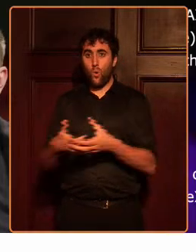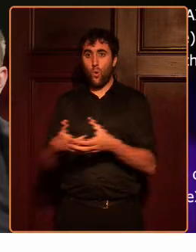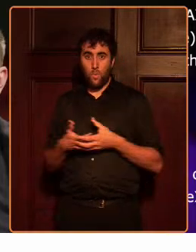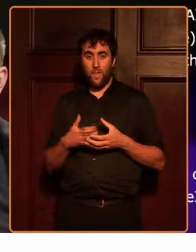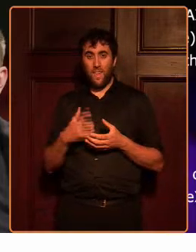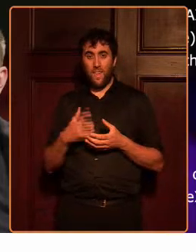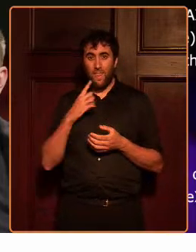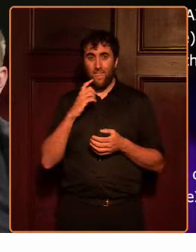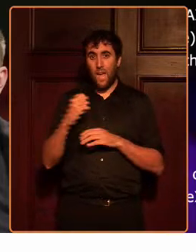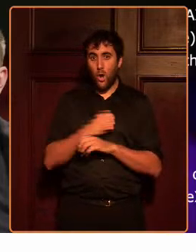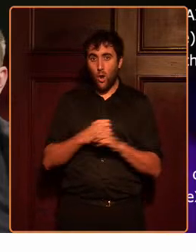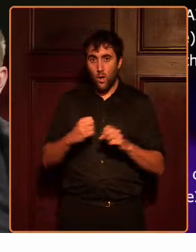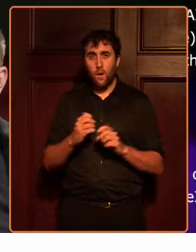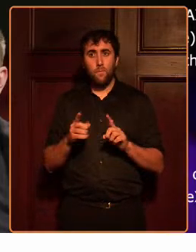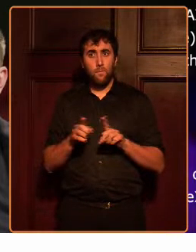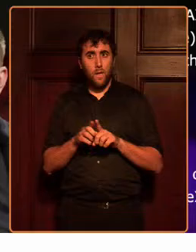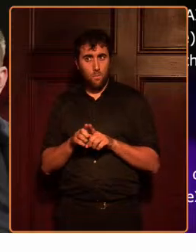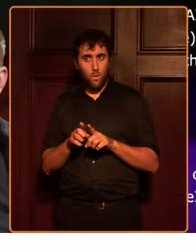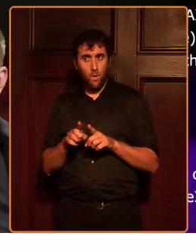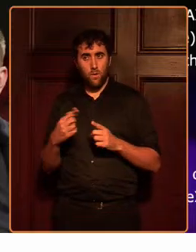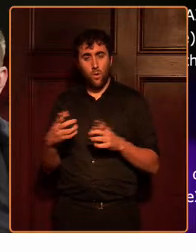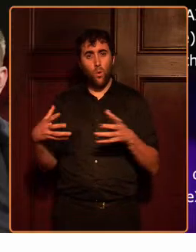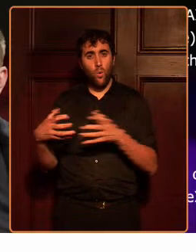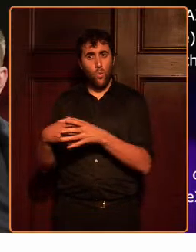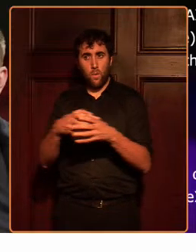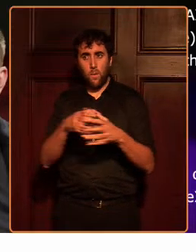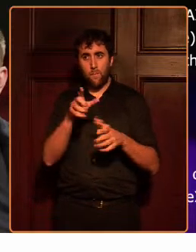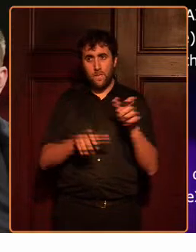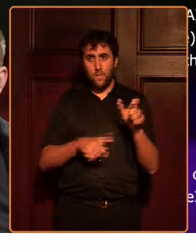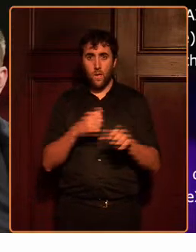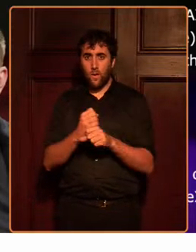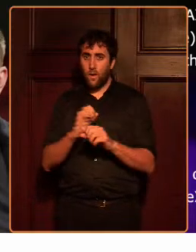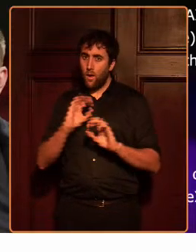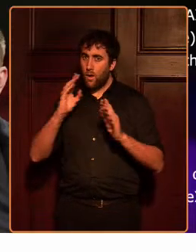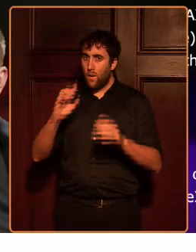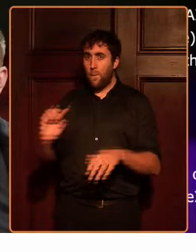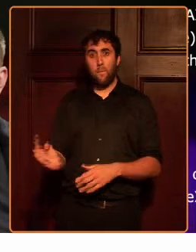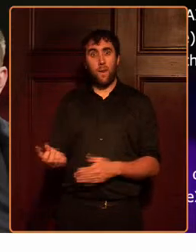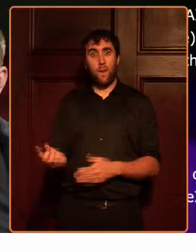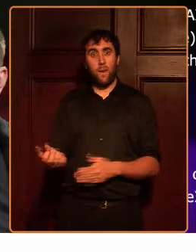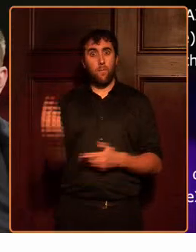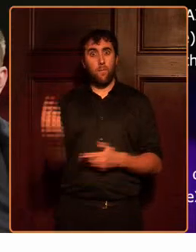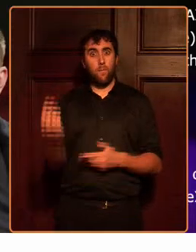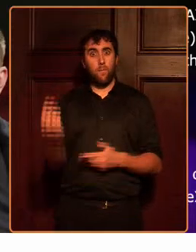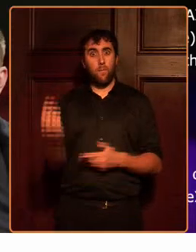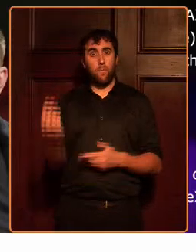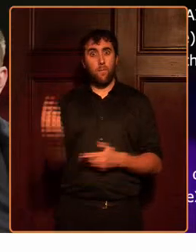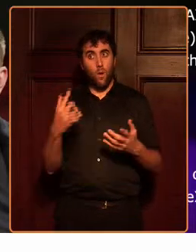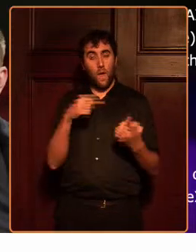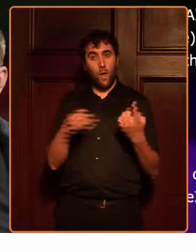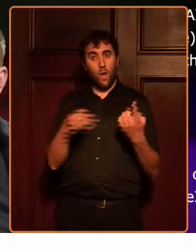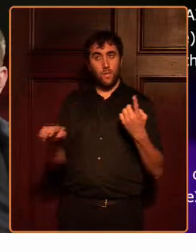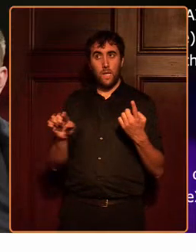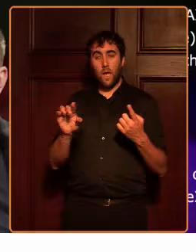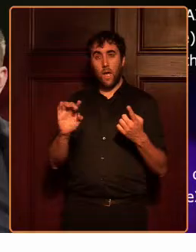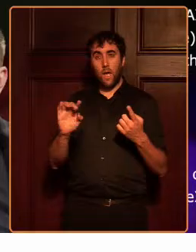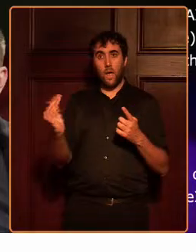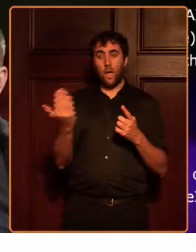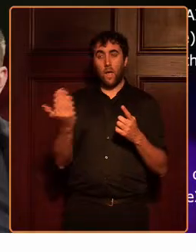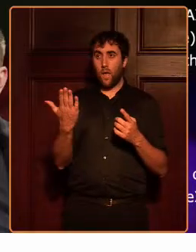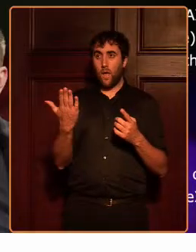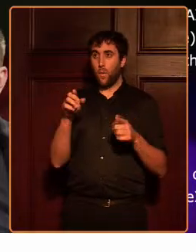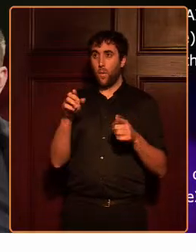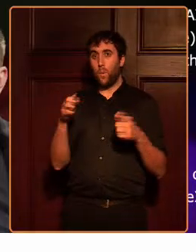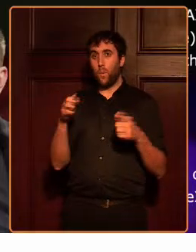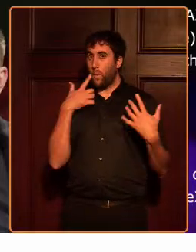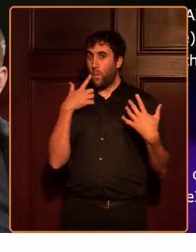tecnología están de acuerdo en que esta es la primera vez que nos enfrentamos a algo que